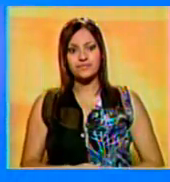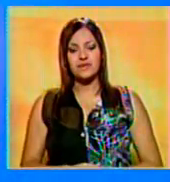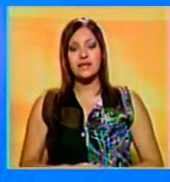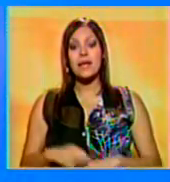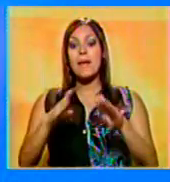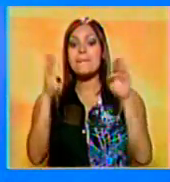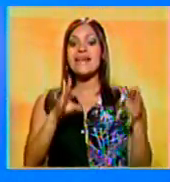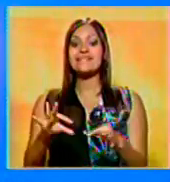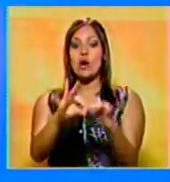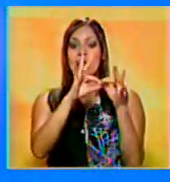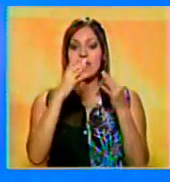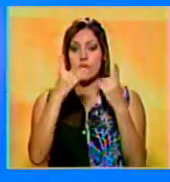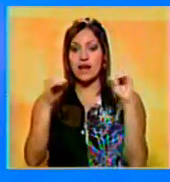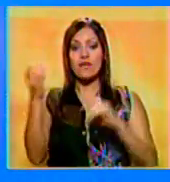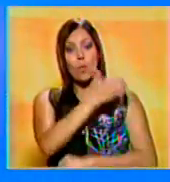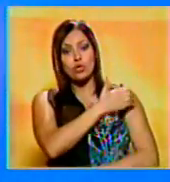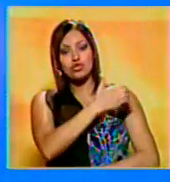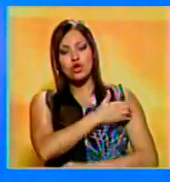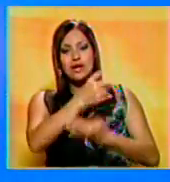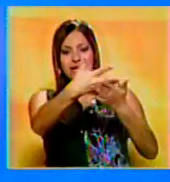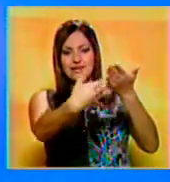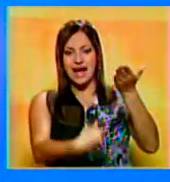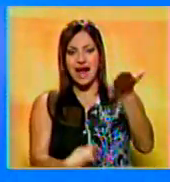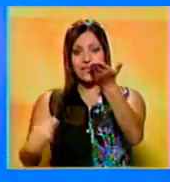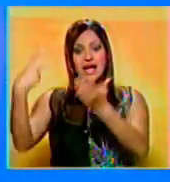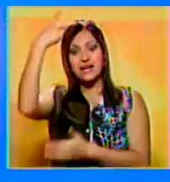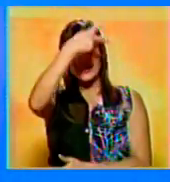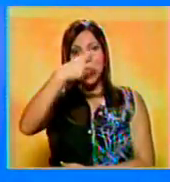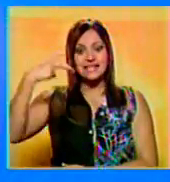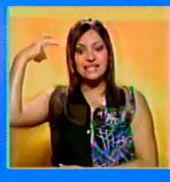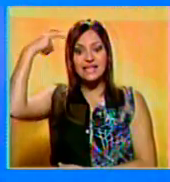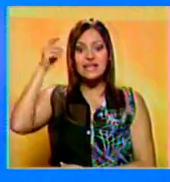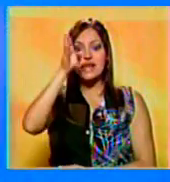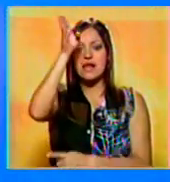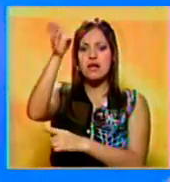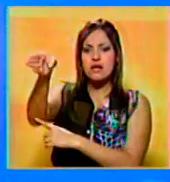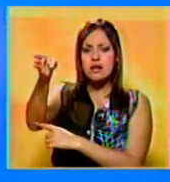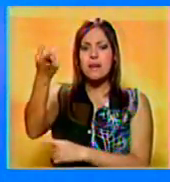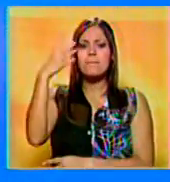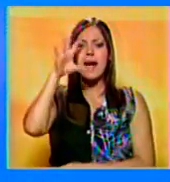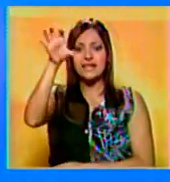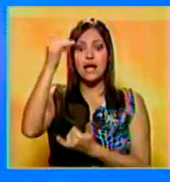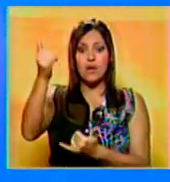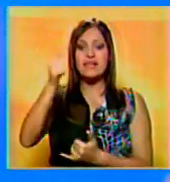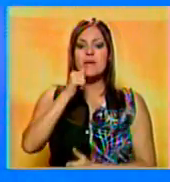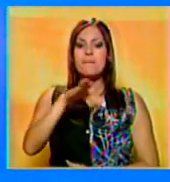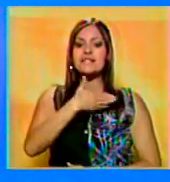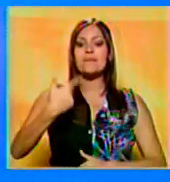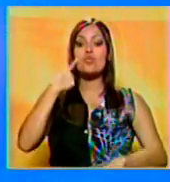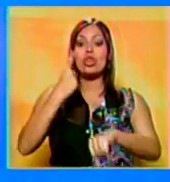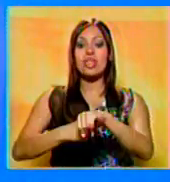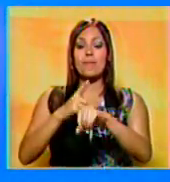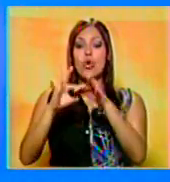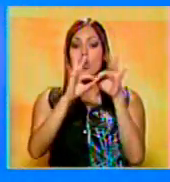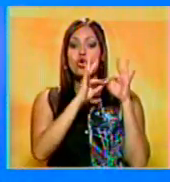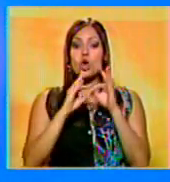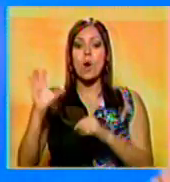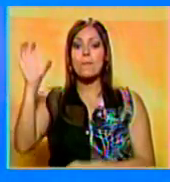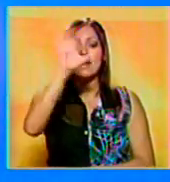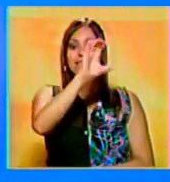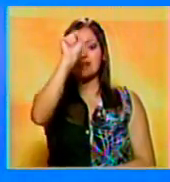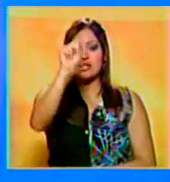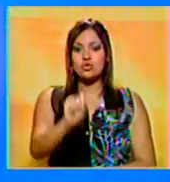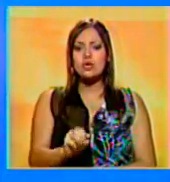la mesa de la unidad democrática envió una carta al canciller de surinam winon laquim país que ejerce la presidencia temporal de unasur para que se